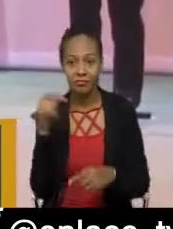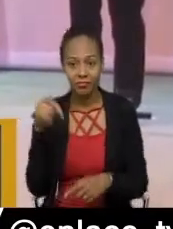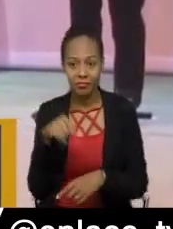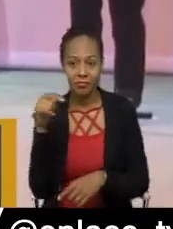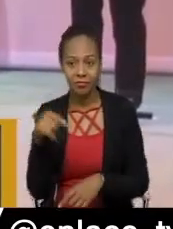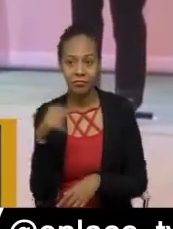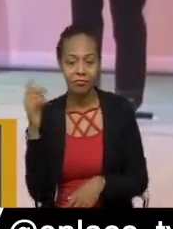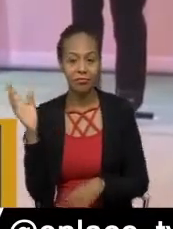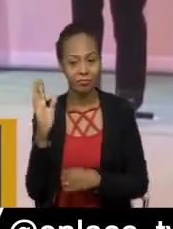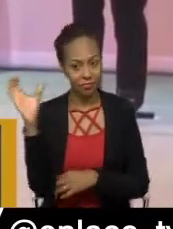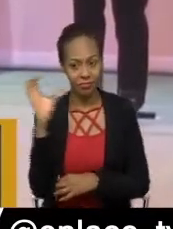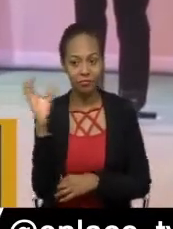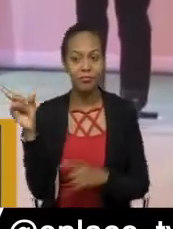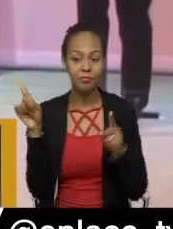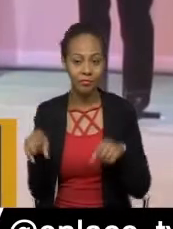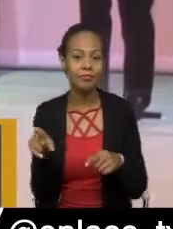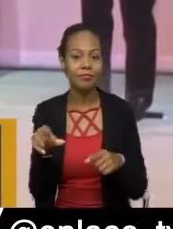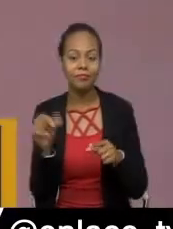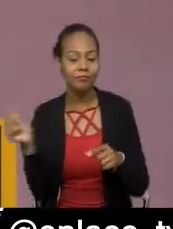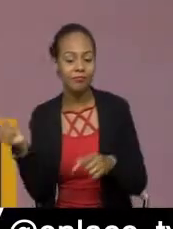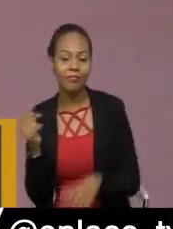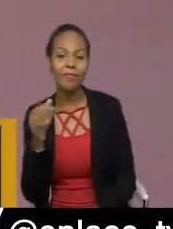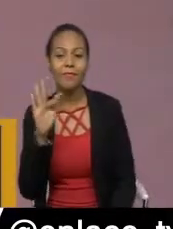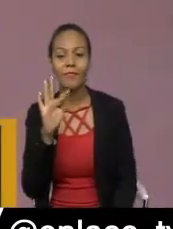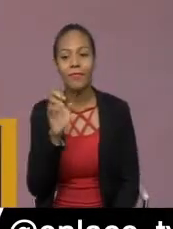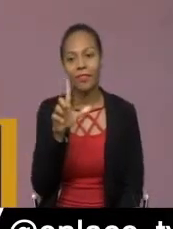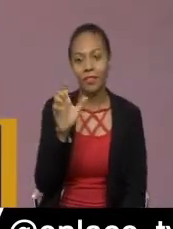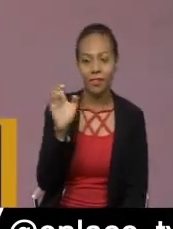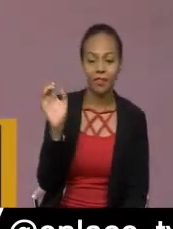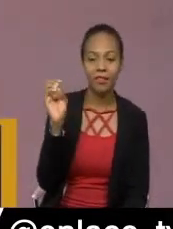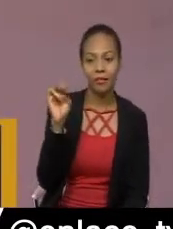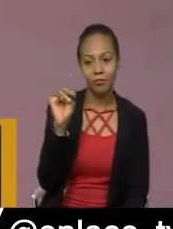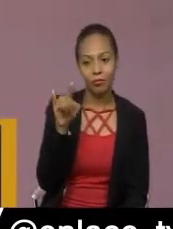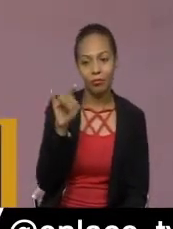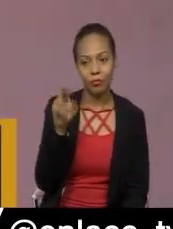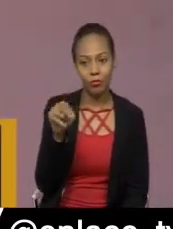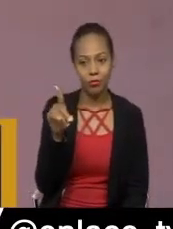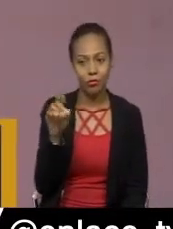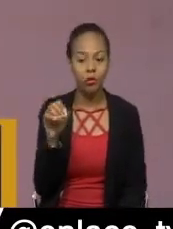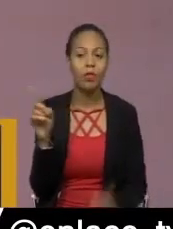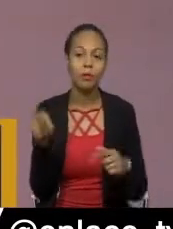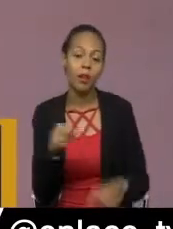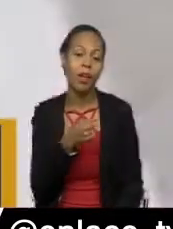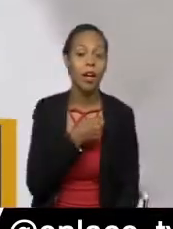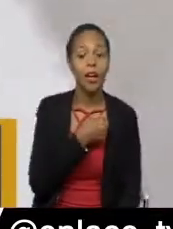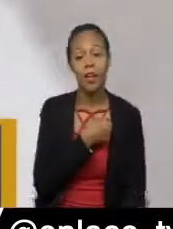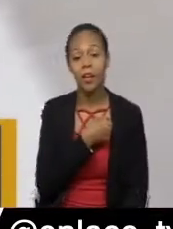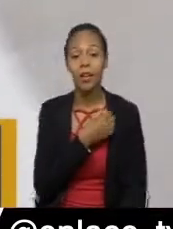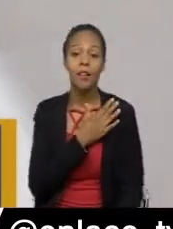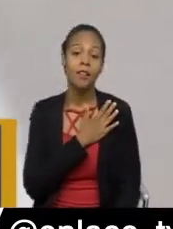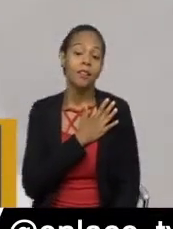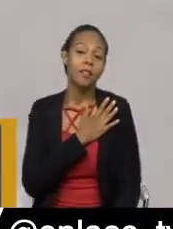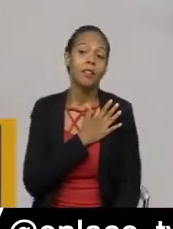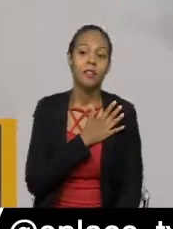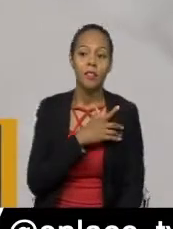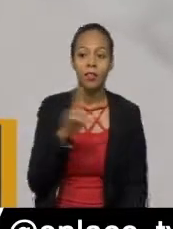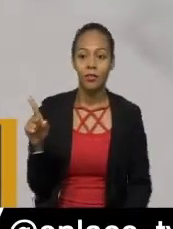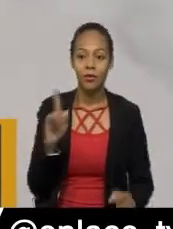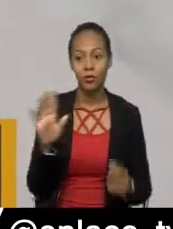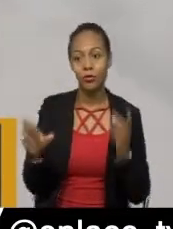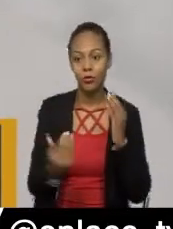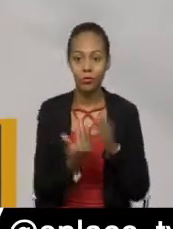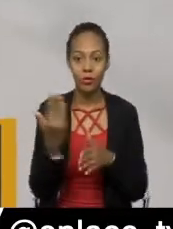en Telemundo trabaja en otras telenovelas. También llevó este Los Caballeros Las Prefieren Brutas, lo convirtió en un bestseller